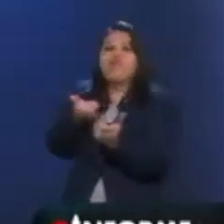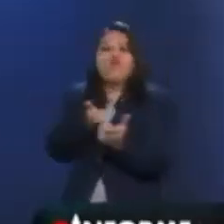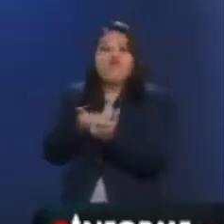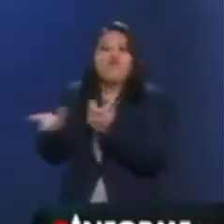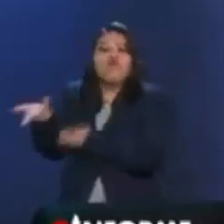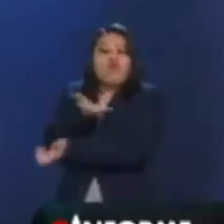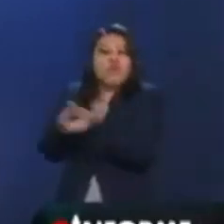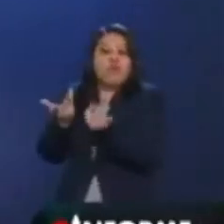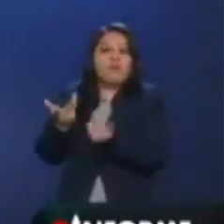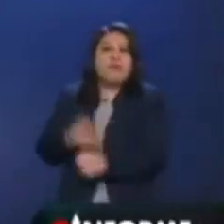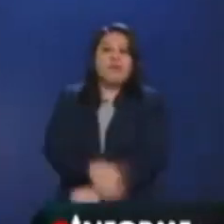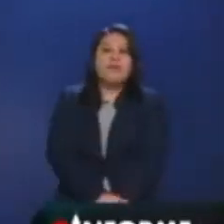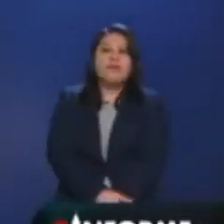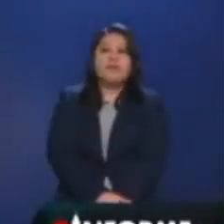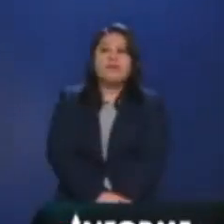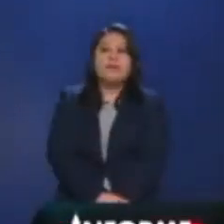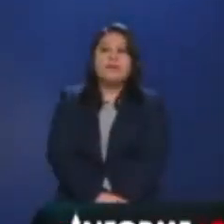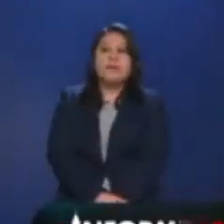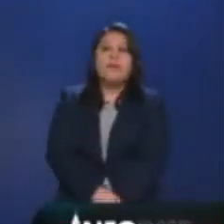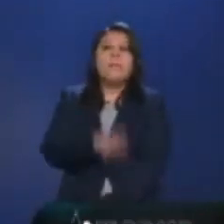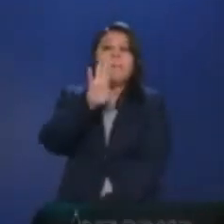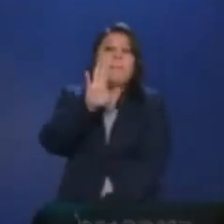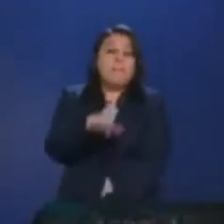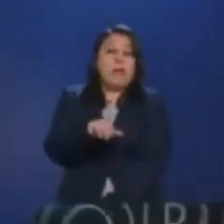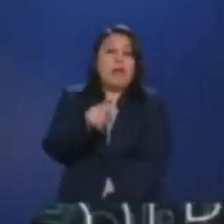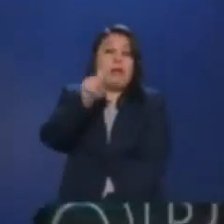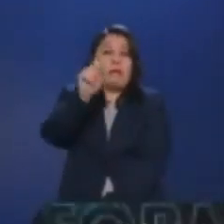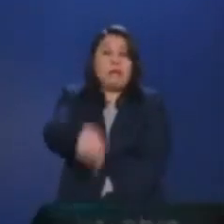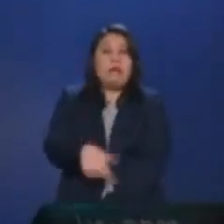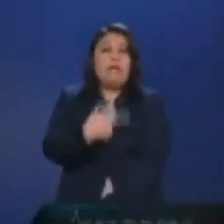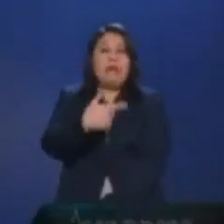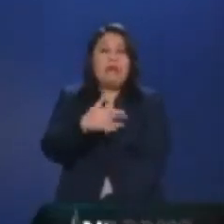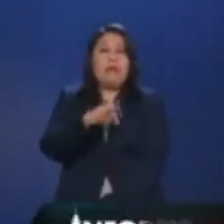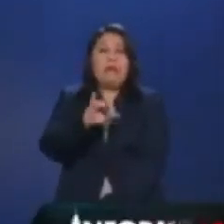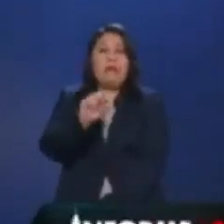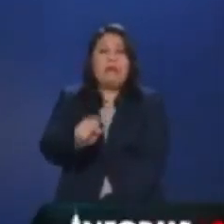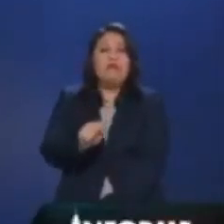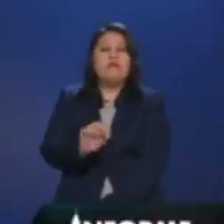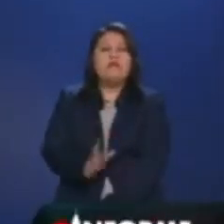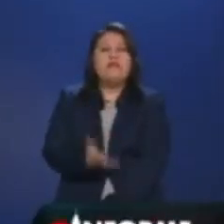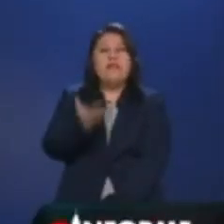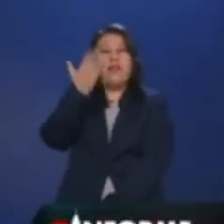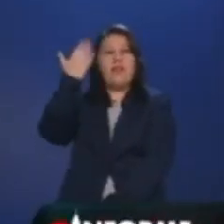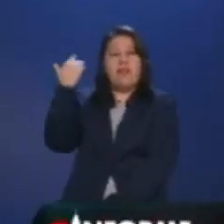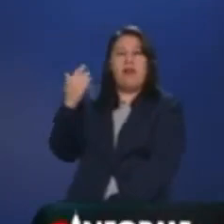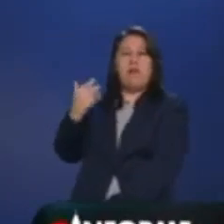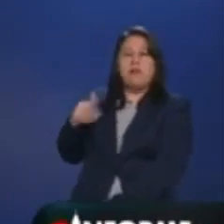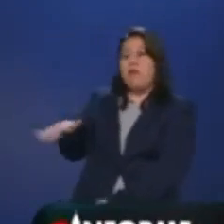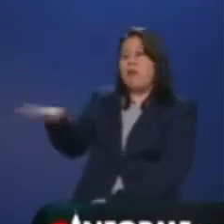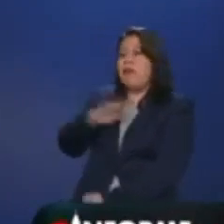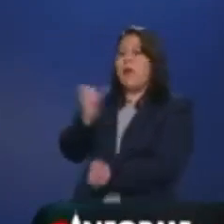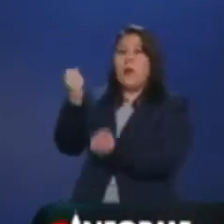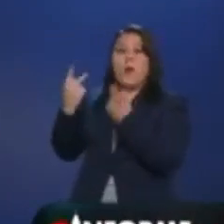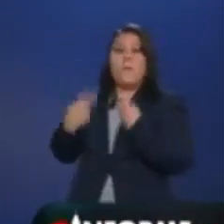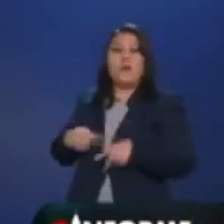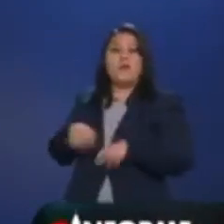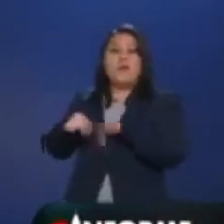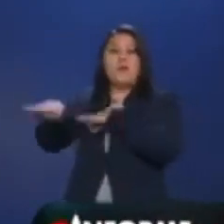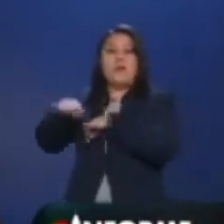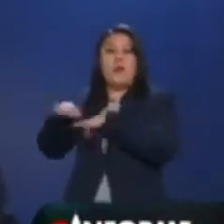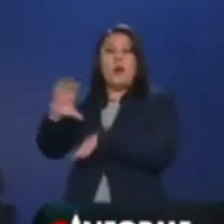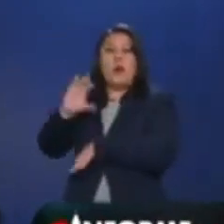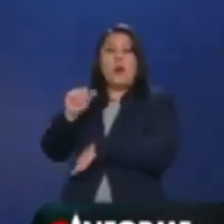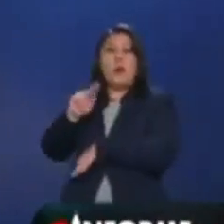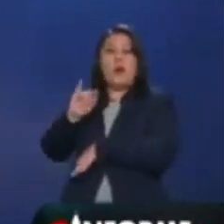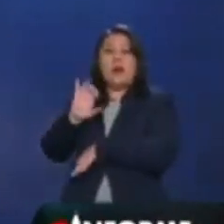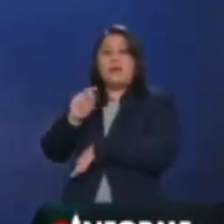porque la Fiscalía General de Justicia mantiene en investigación del presunto desfalco que cometieron exfuncionarios del CONACYT. Vamos a ver una pieza que aquí preparamos